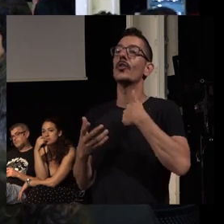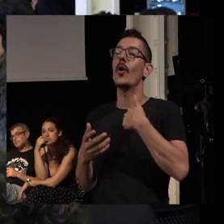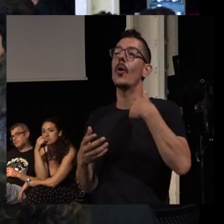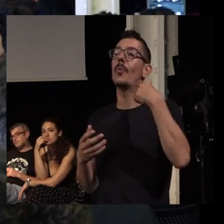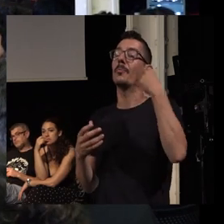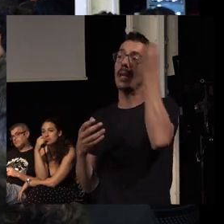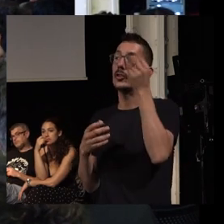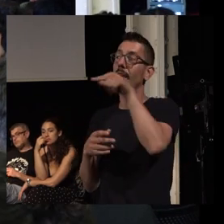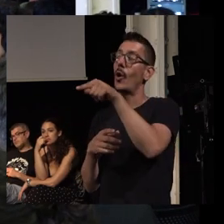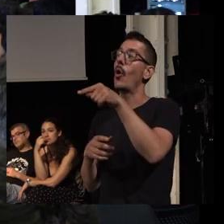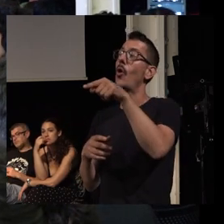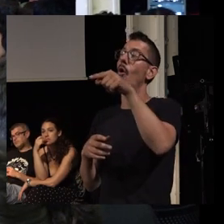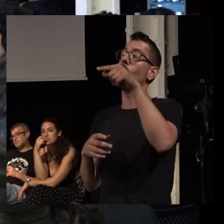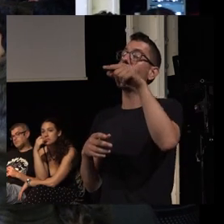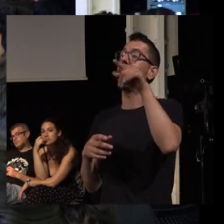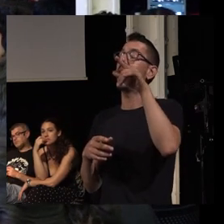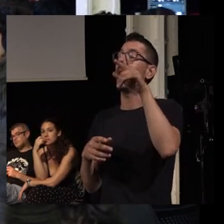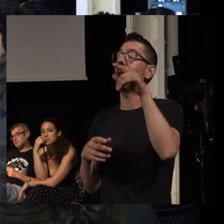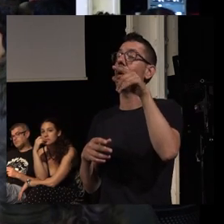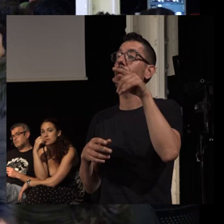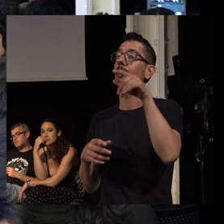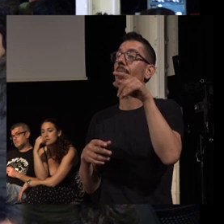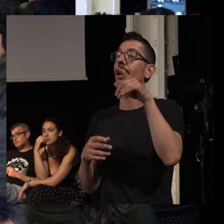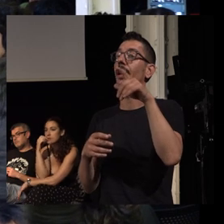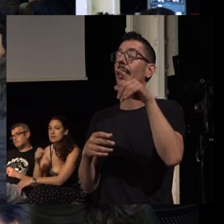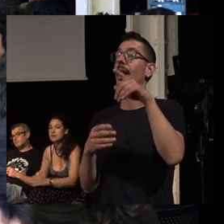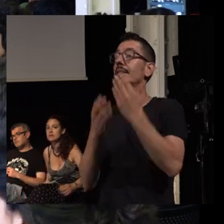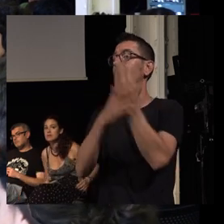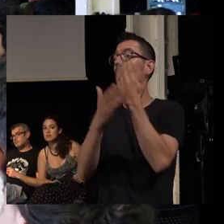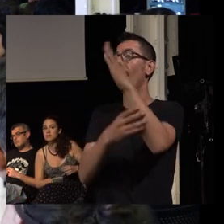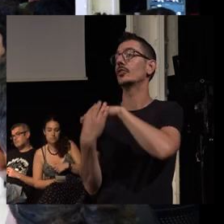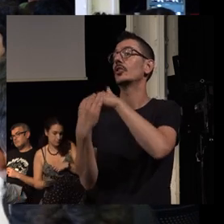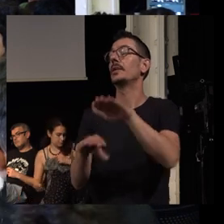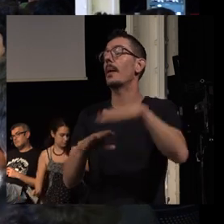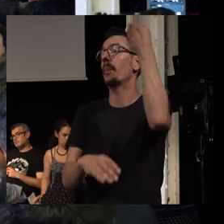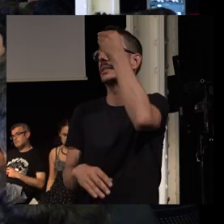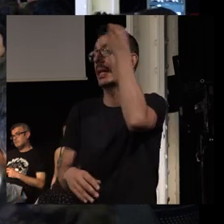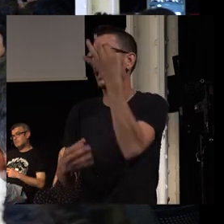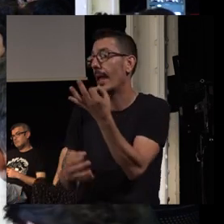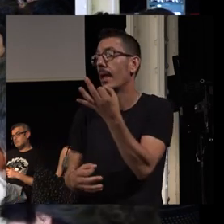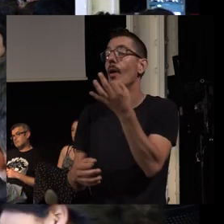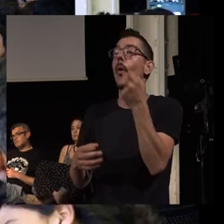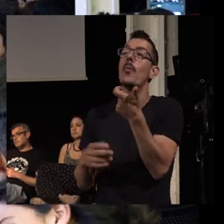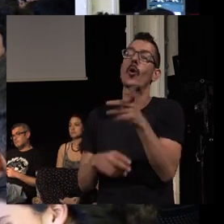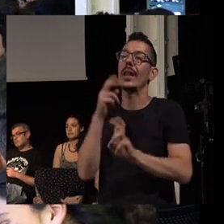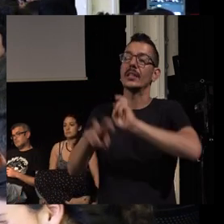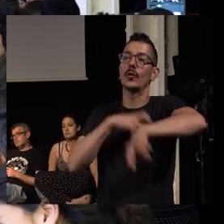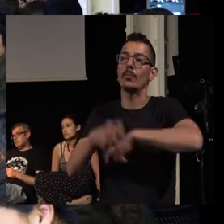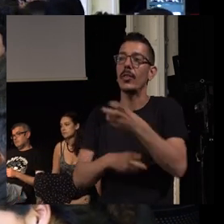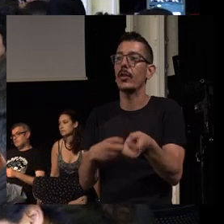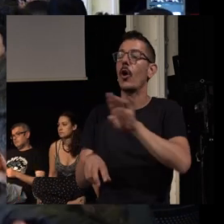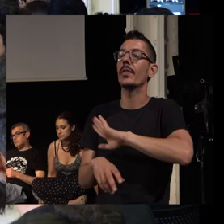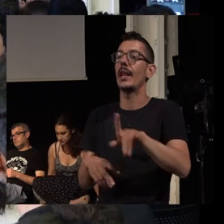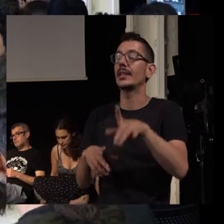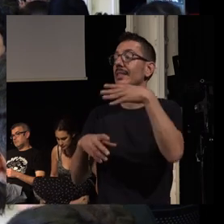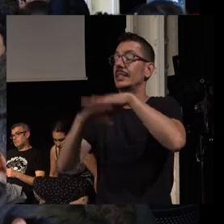estaba intentando invitar a pensar esta jornada era un poco eso, ¿no? Precisamente eso, ¿no? La transformación ni la toma de